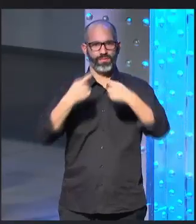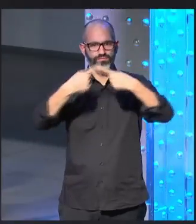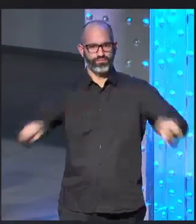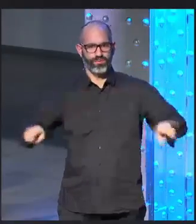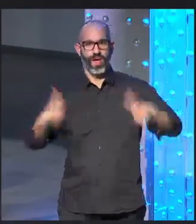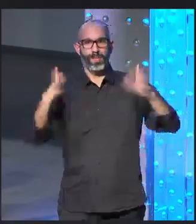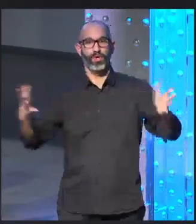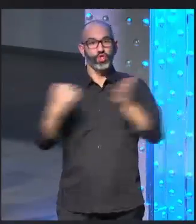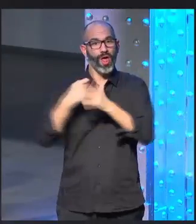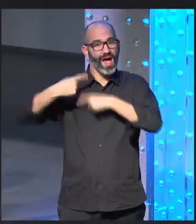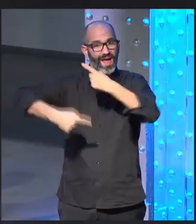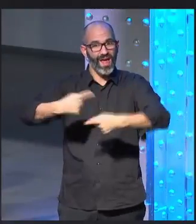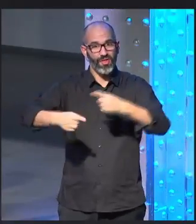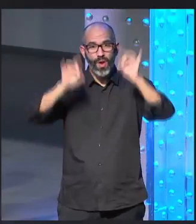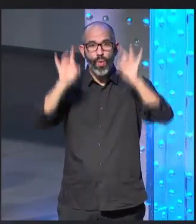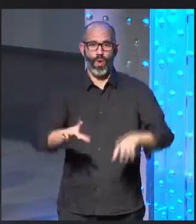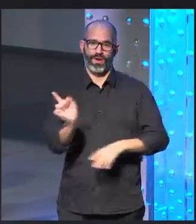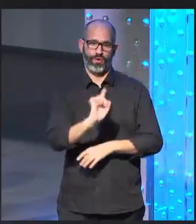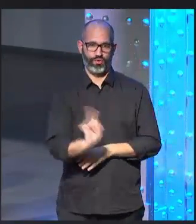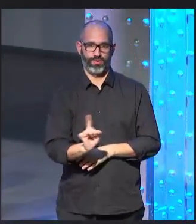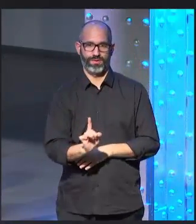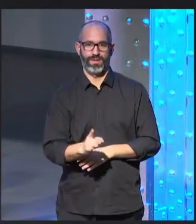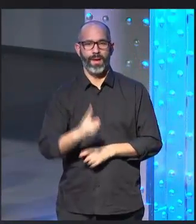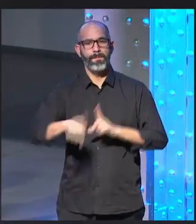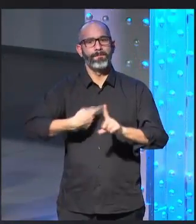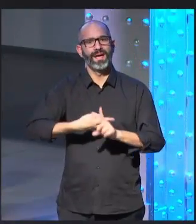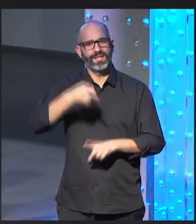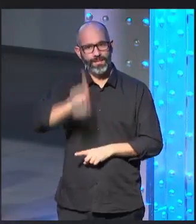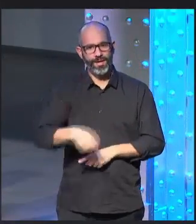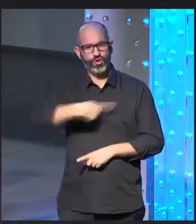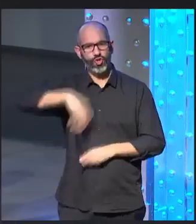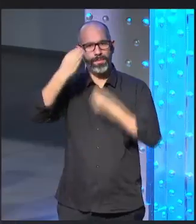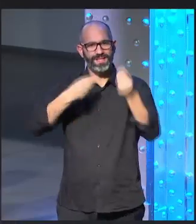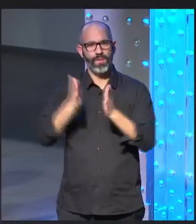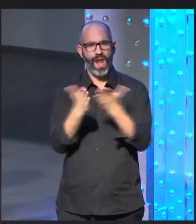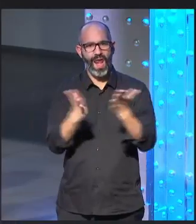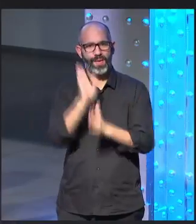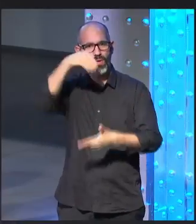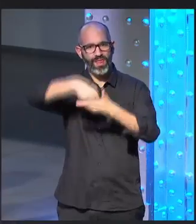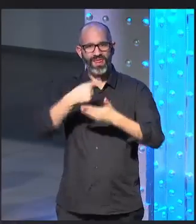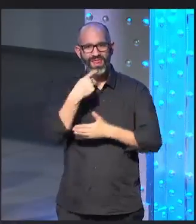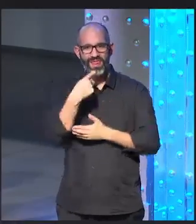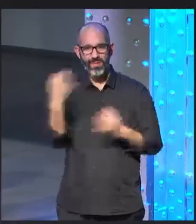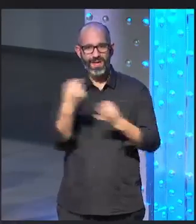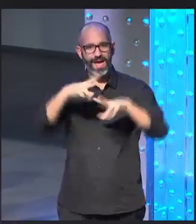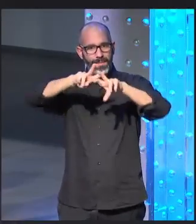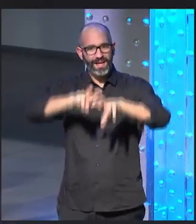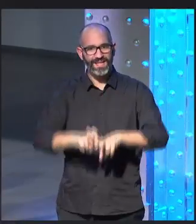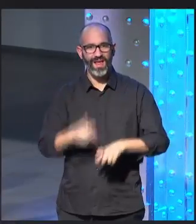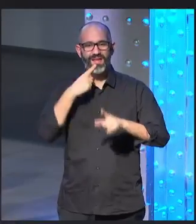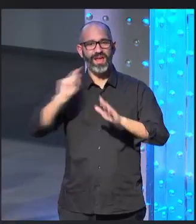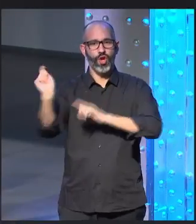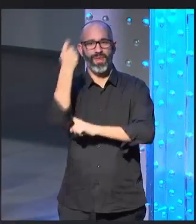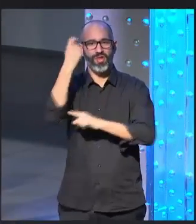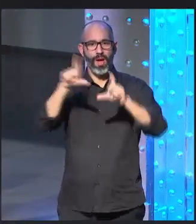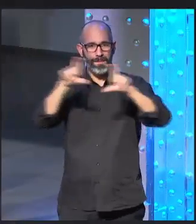no todas las generaciones tienen que ser. Es más, consideramos también en el libro, por una investigación específica, que la innovación